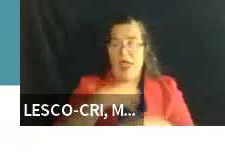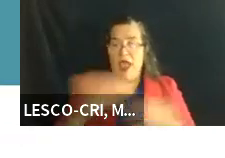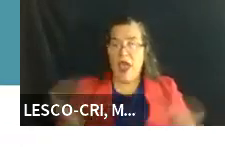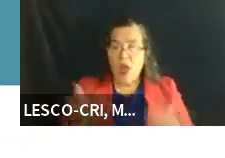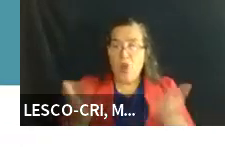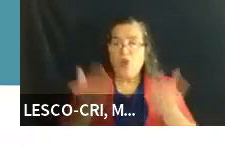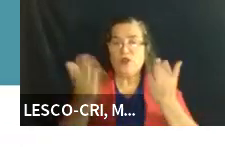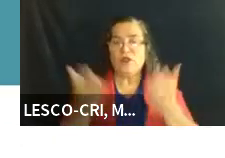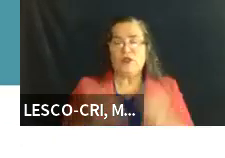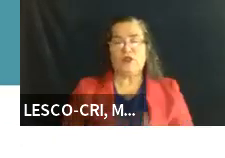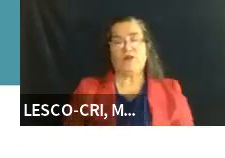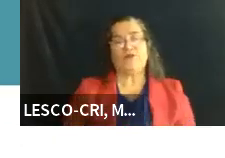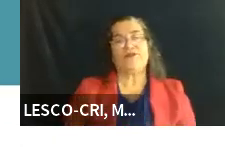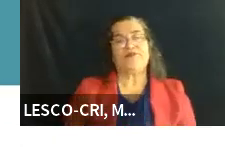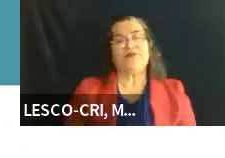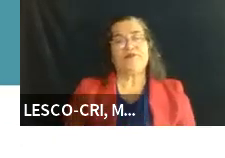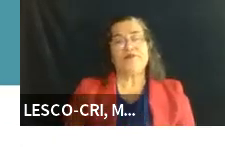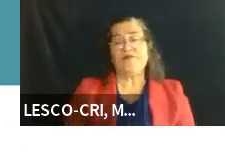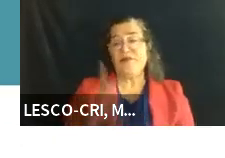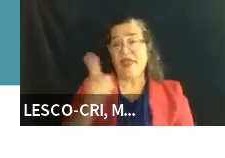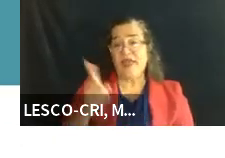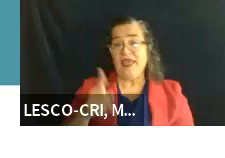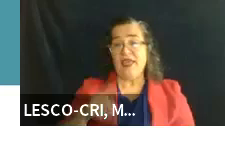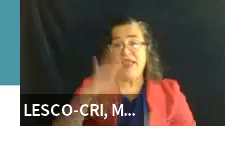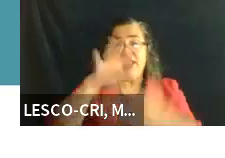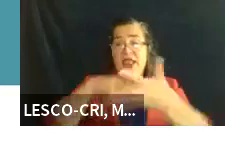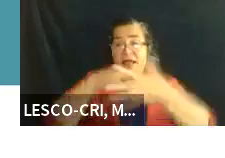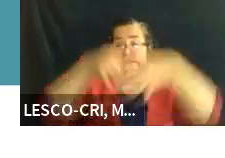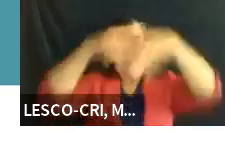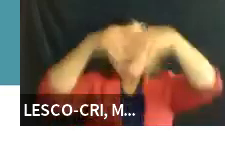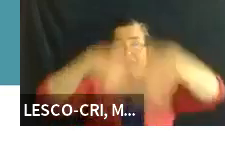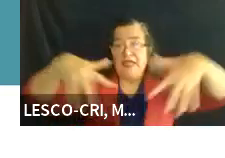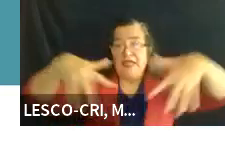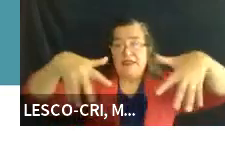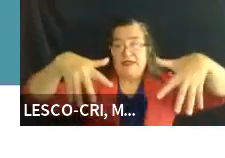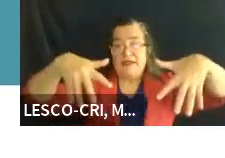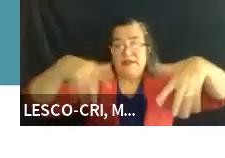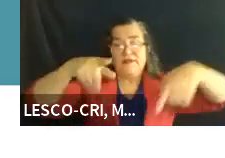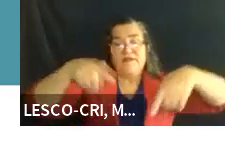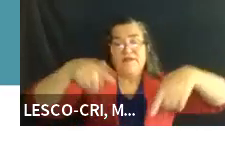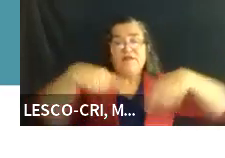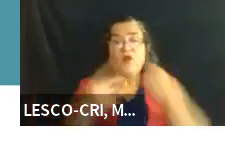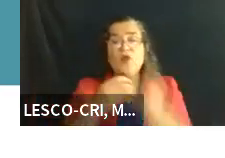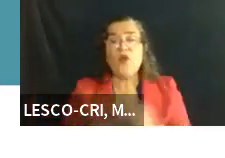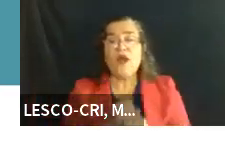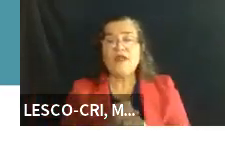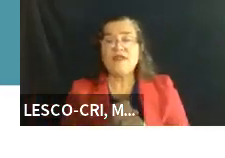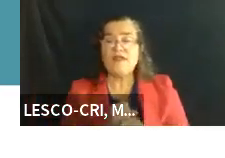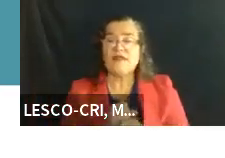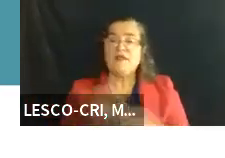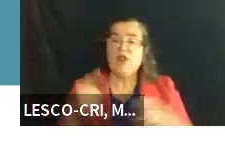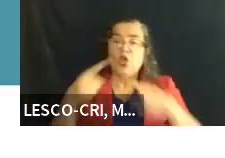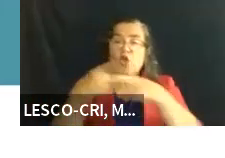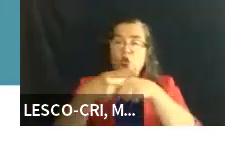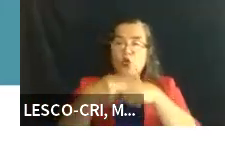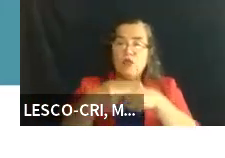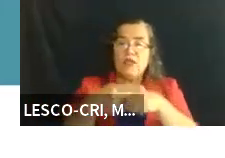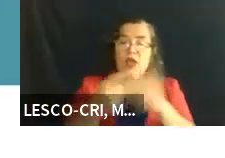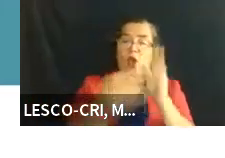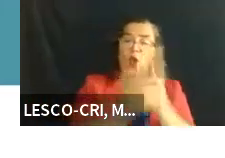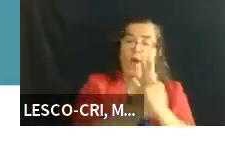Y aquí viene la matriz de asignación. Es una matriz donde lo que uno hace es cruzar competencias, subcompetencias, si